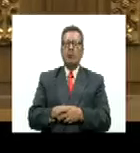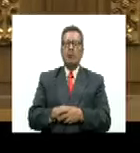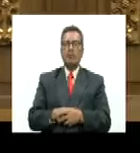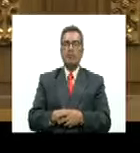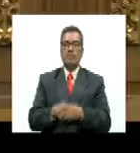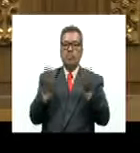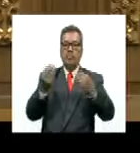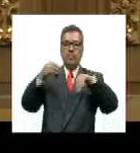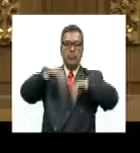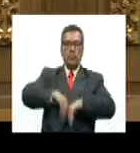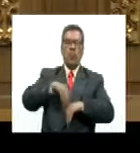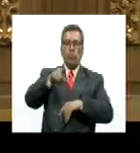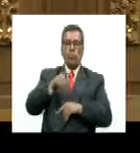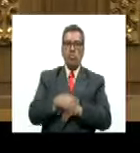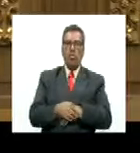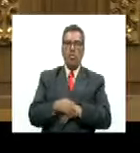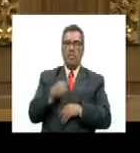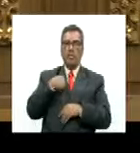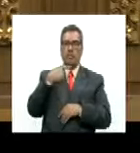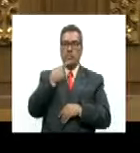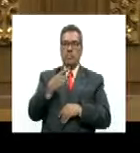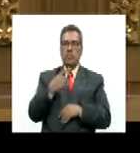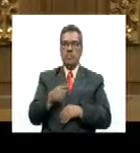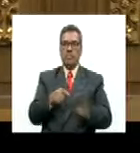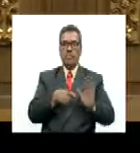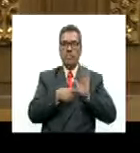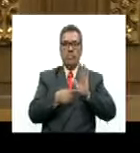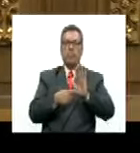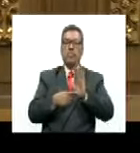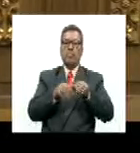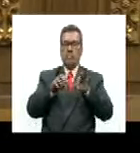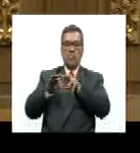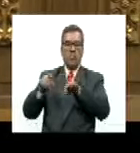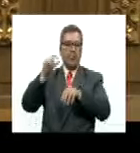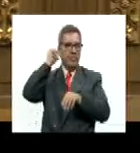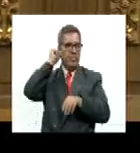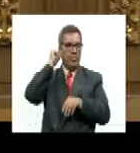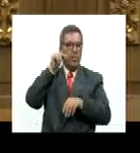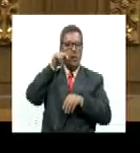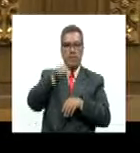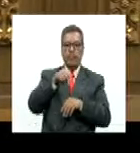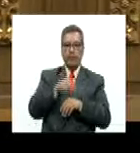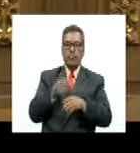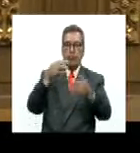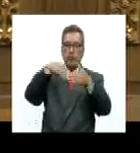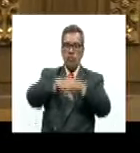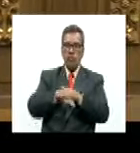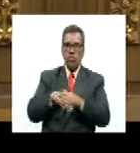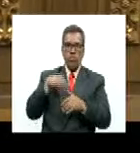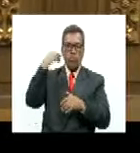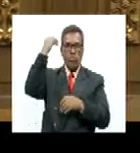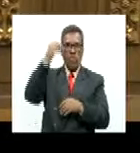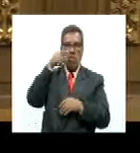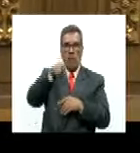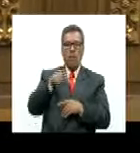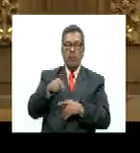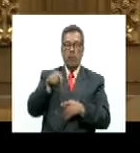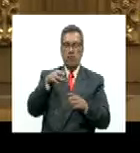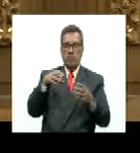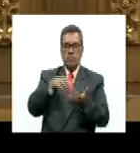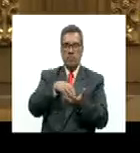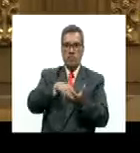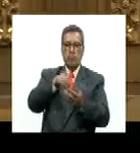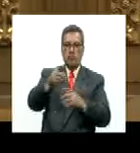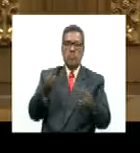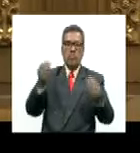un acuerdo que vamos a presentarlo a la Secretaría para que entre a consideración de esta Cámara.